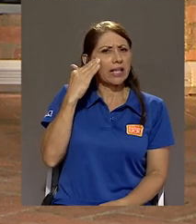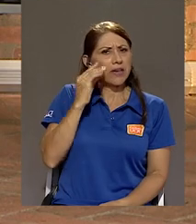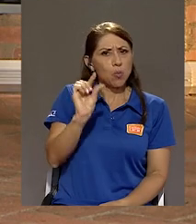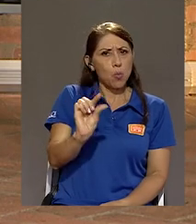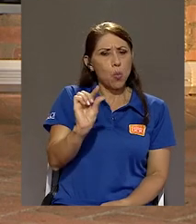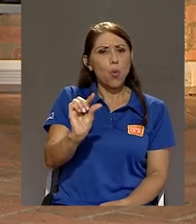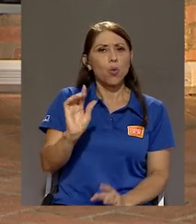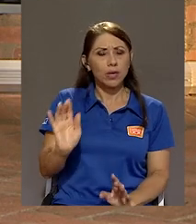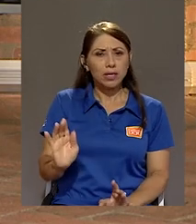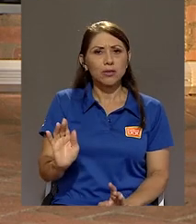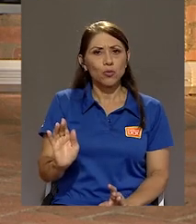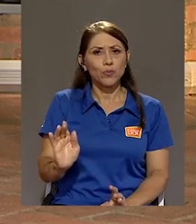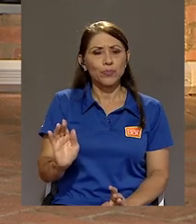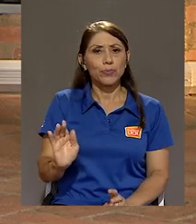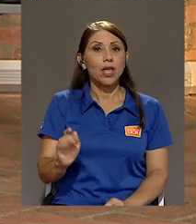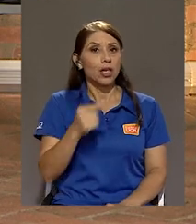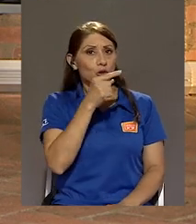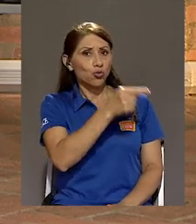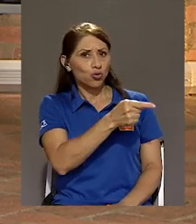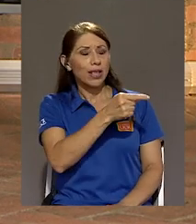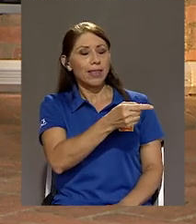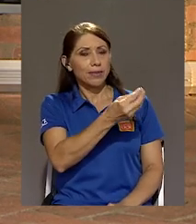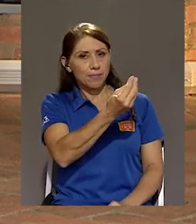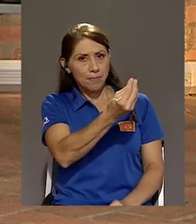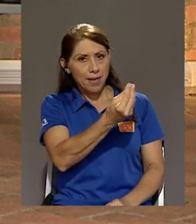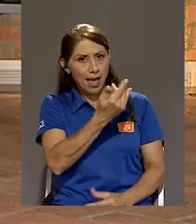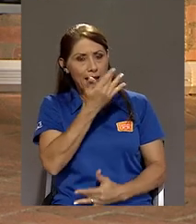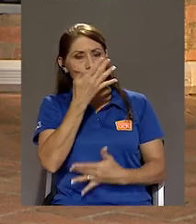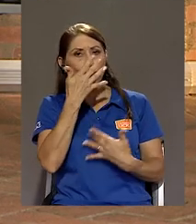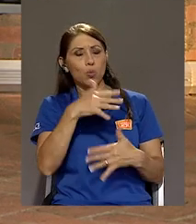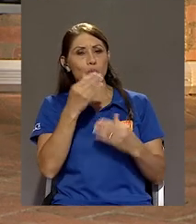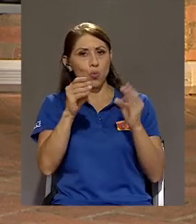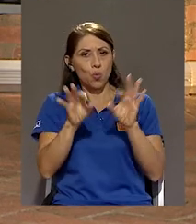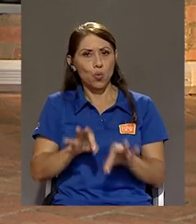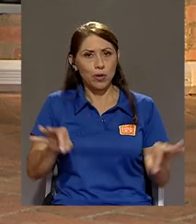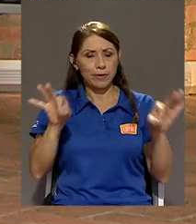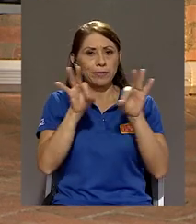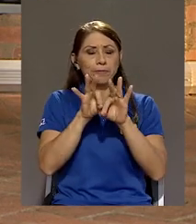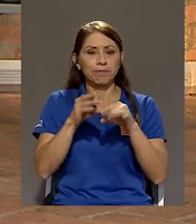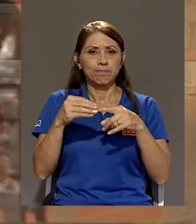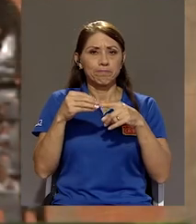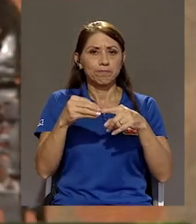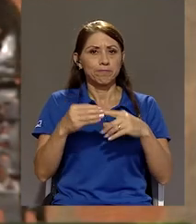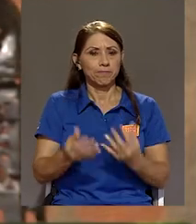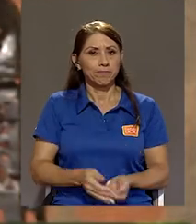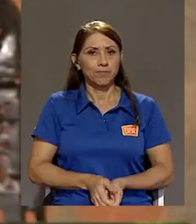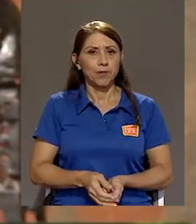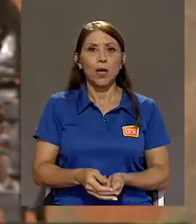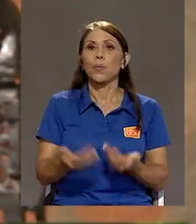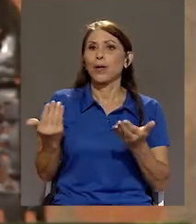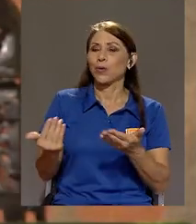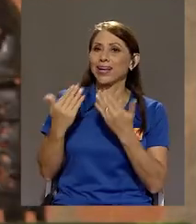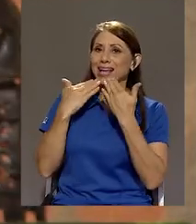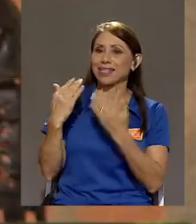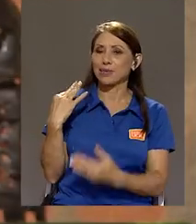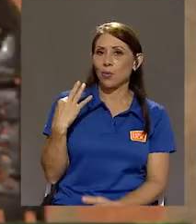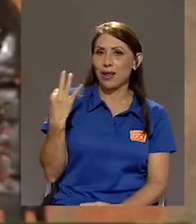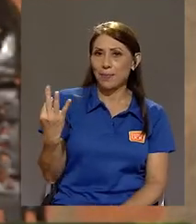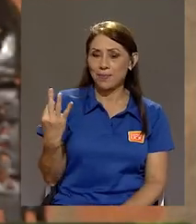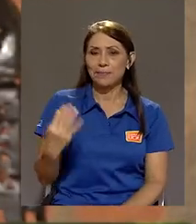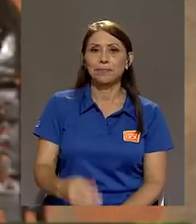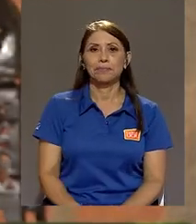poquito, y usted me ha iluminado de manera significativa. Bueno, muchas gracias de nuevo por la invitación, don Juan